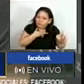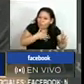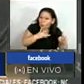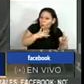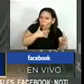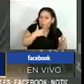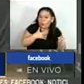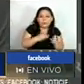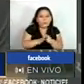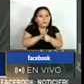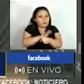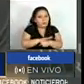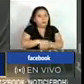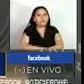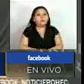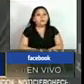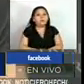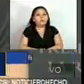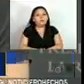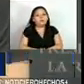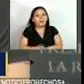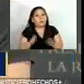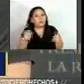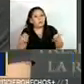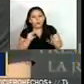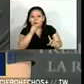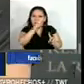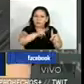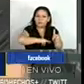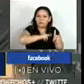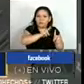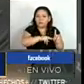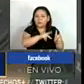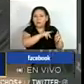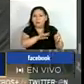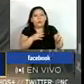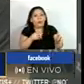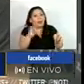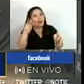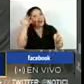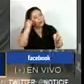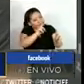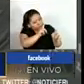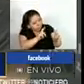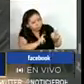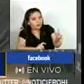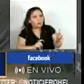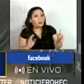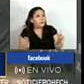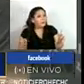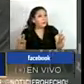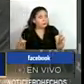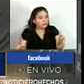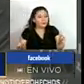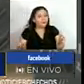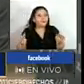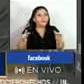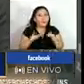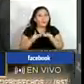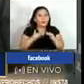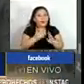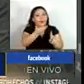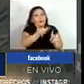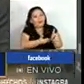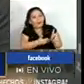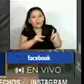sin embargo, este fue un caso de los que se diagnosticó porque él también tiene otro